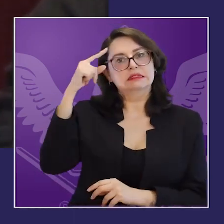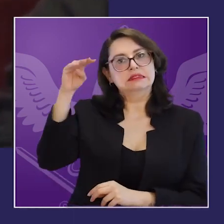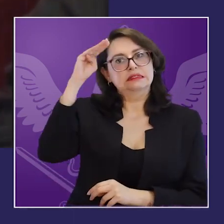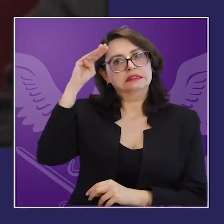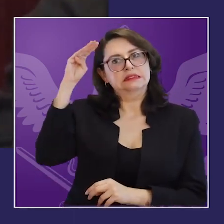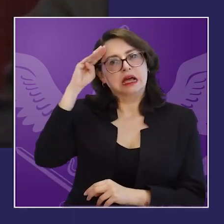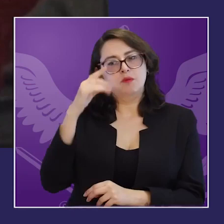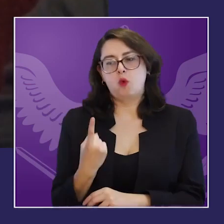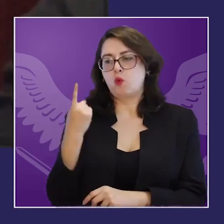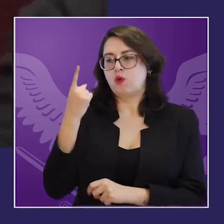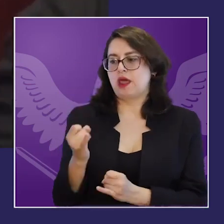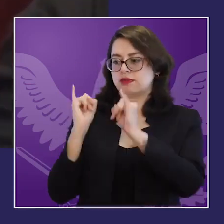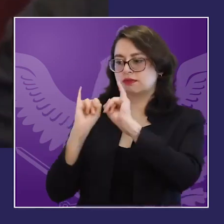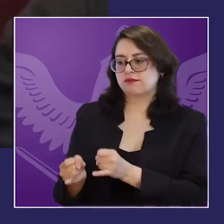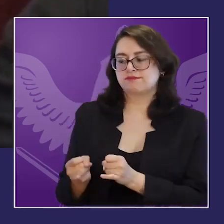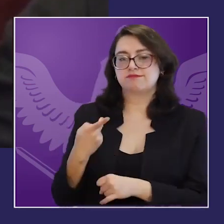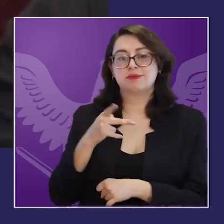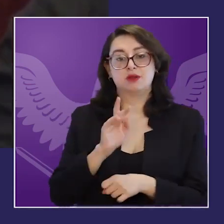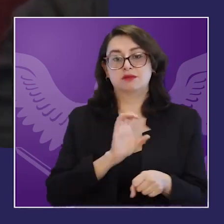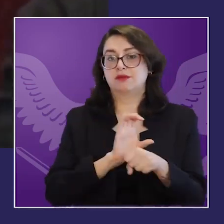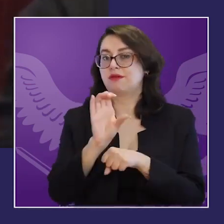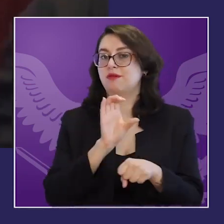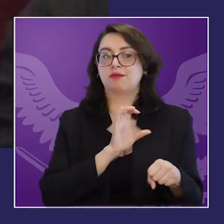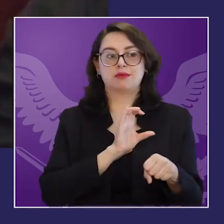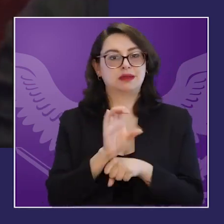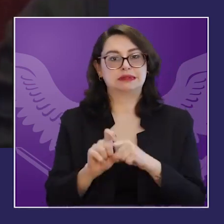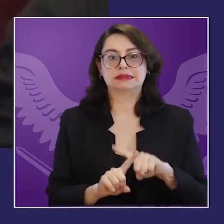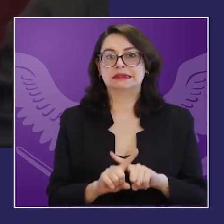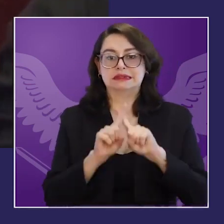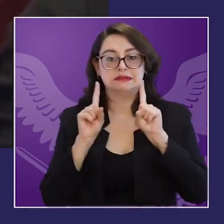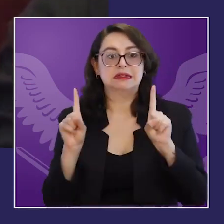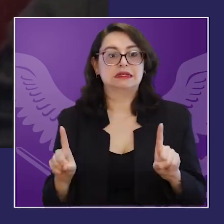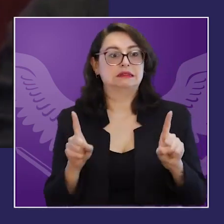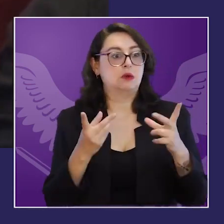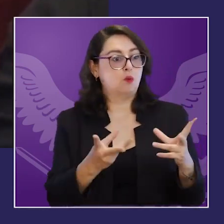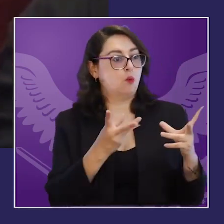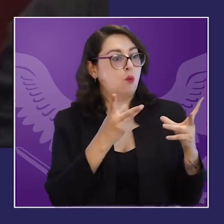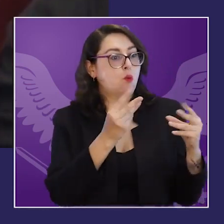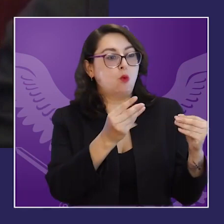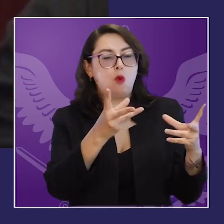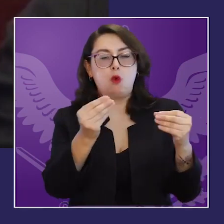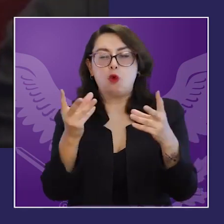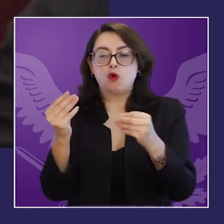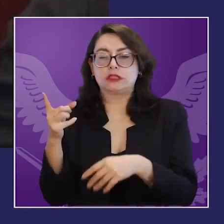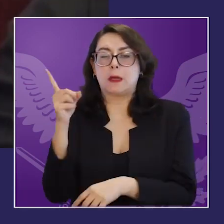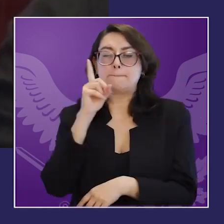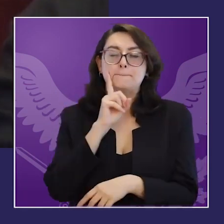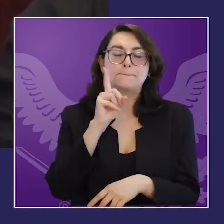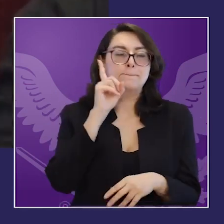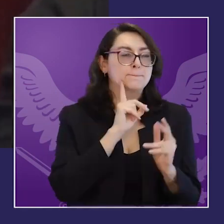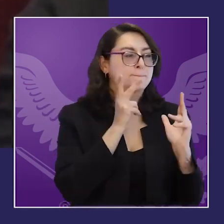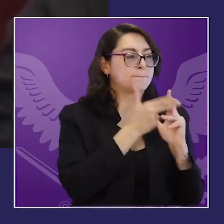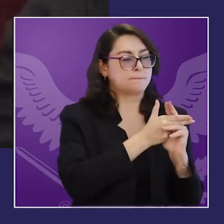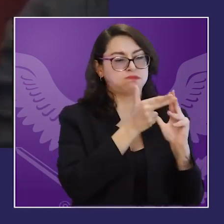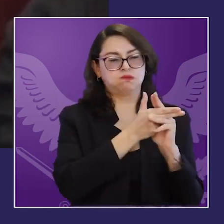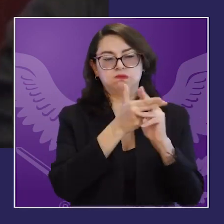pero Colombia nos ofreció otra realidad. Colombia nos ofreció la realidad del feminicidio de cientos de miles